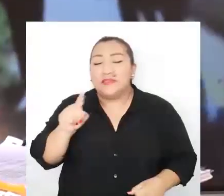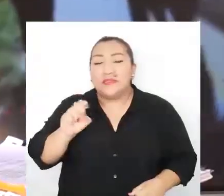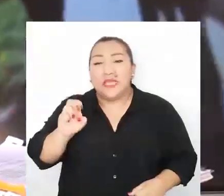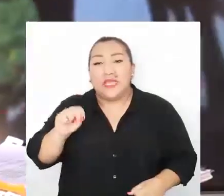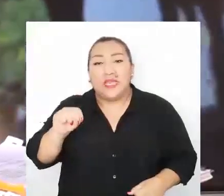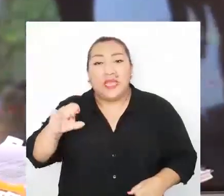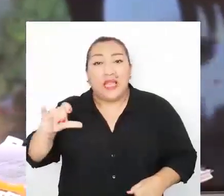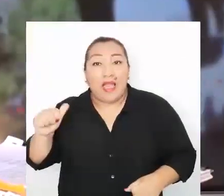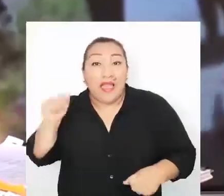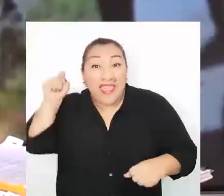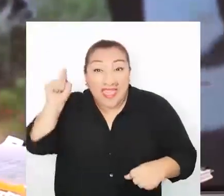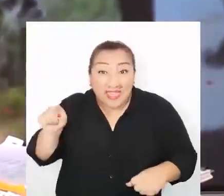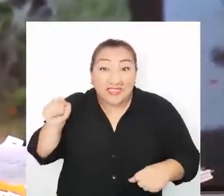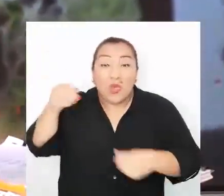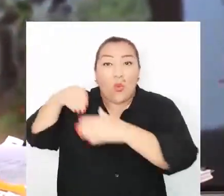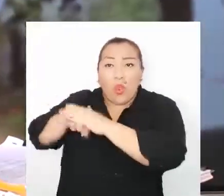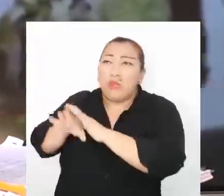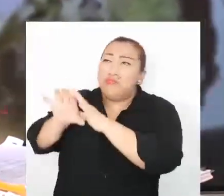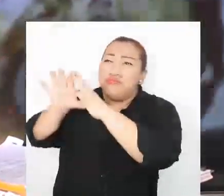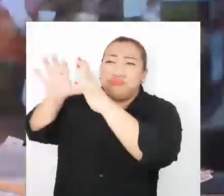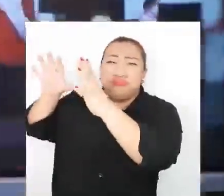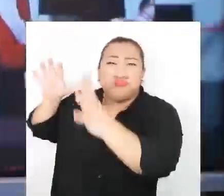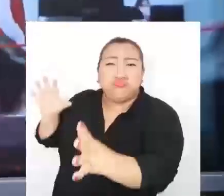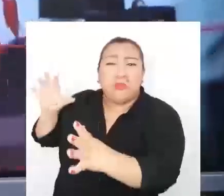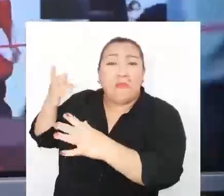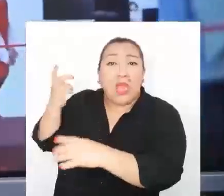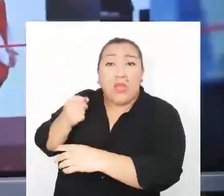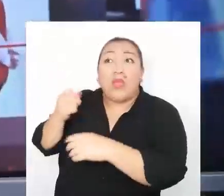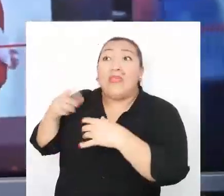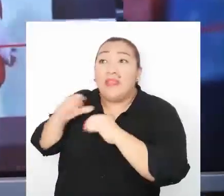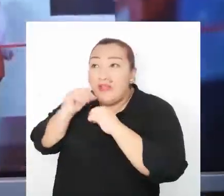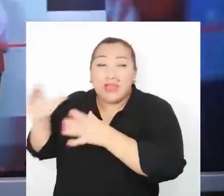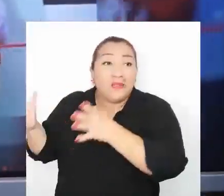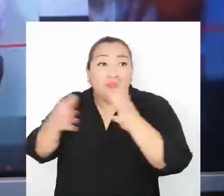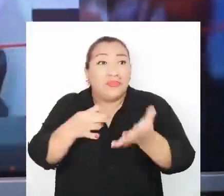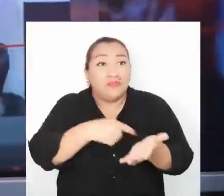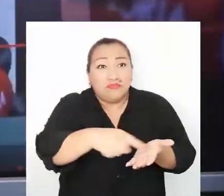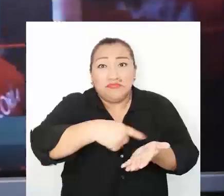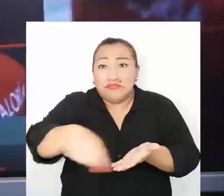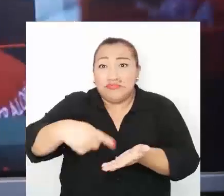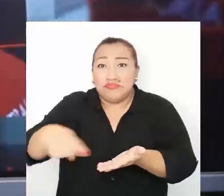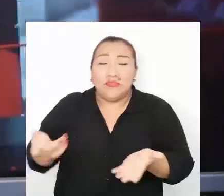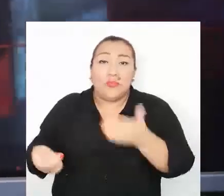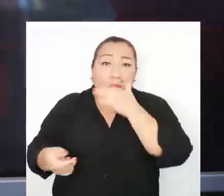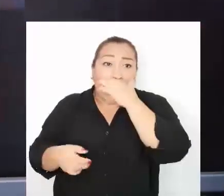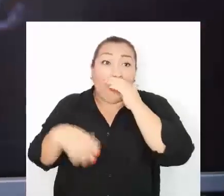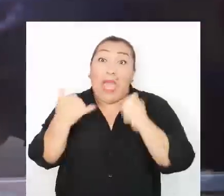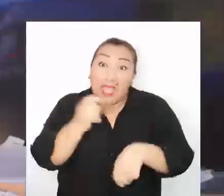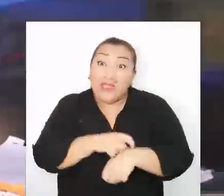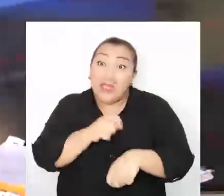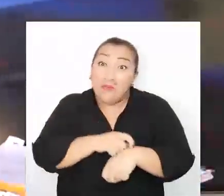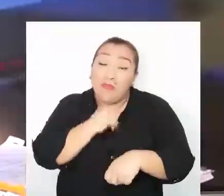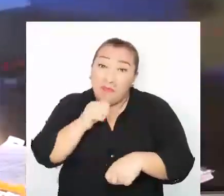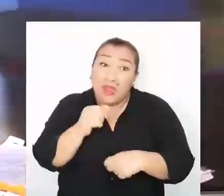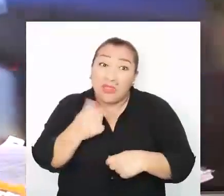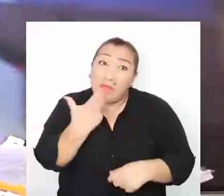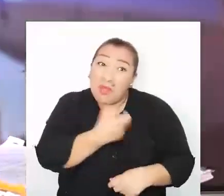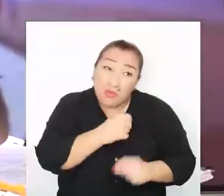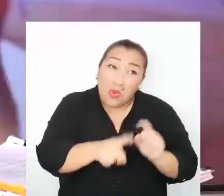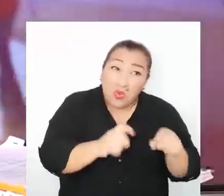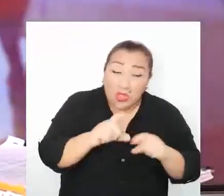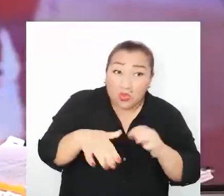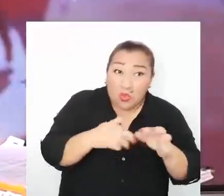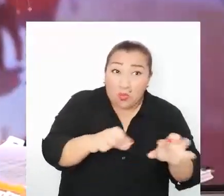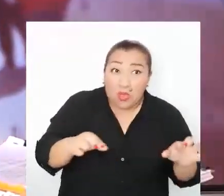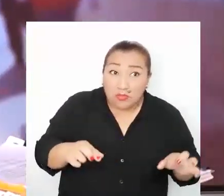y son las vacunas que están siendo distribuidas a nivel nacional. ¿Aún hay tiempo para poder administrar estas vacunas a la población? Esperamos realmente